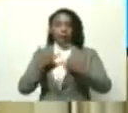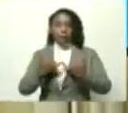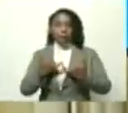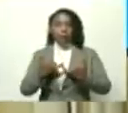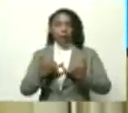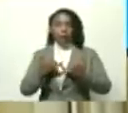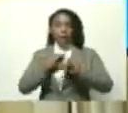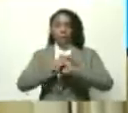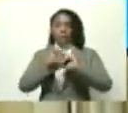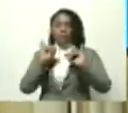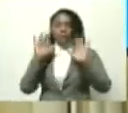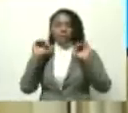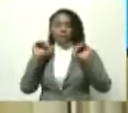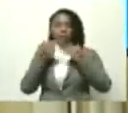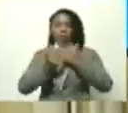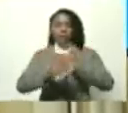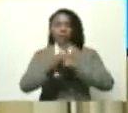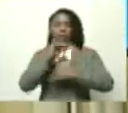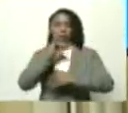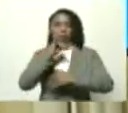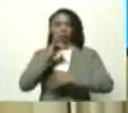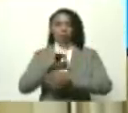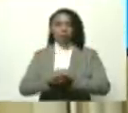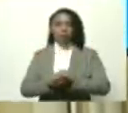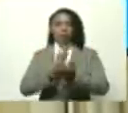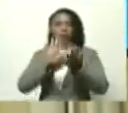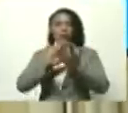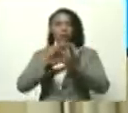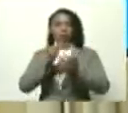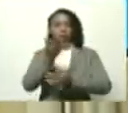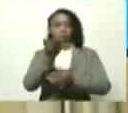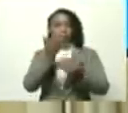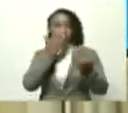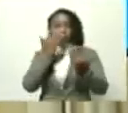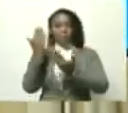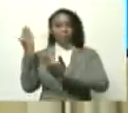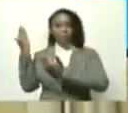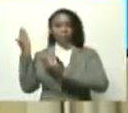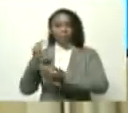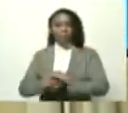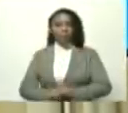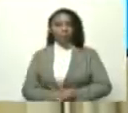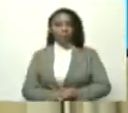despedimos el presente avance informativo y retornamos con ustedes a los estudios. Adelante.